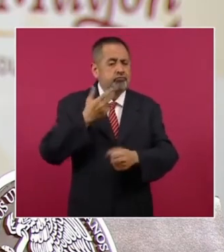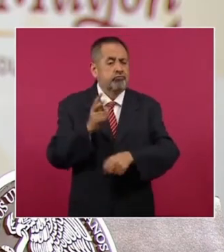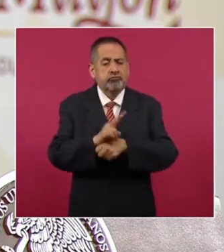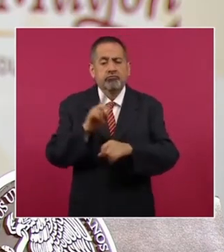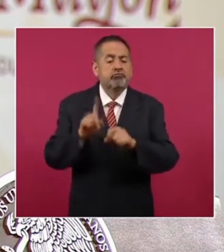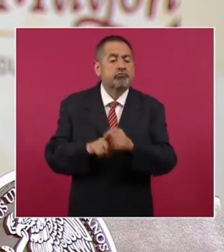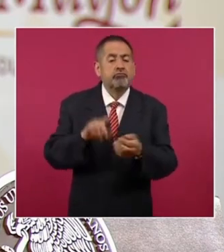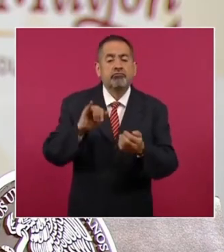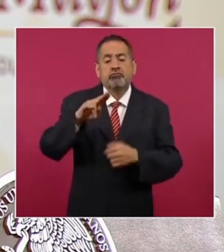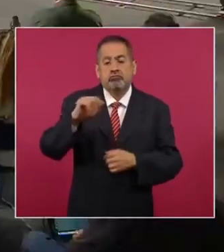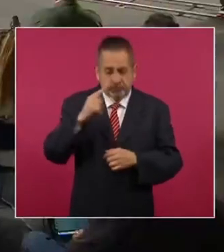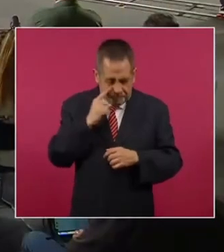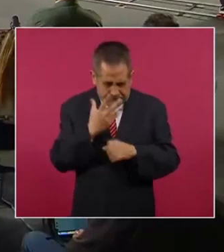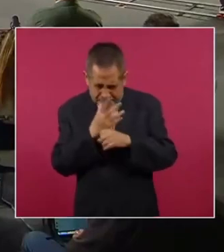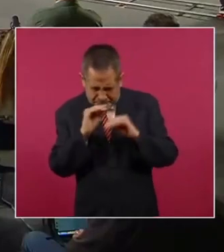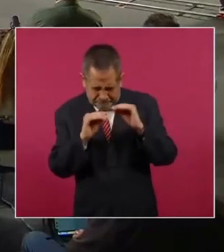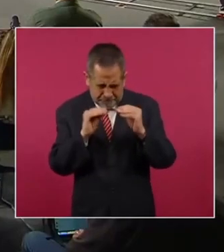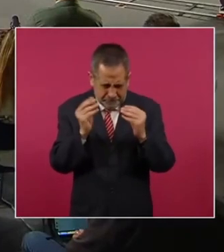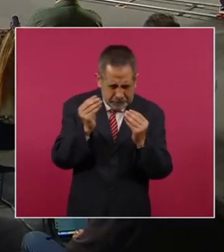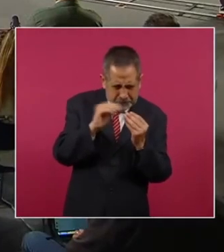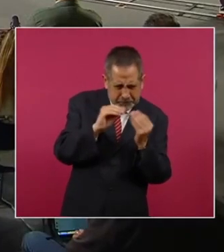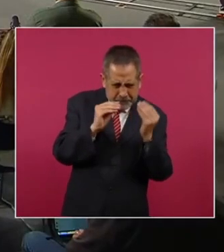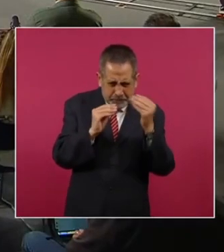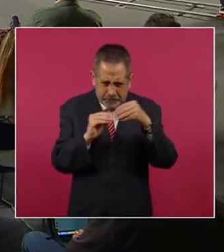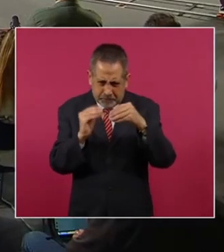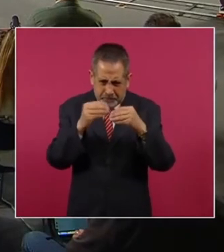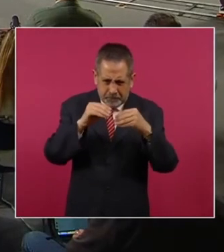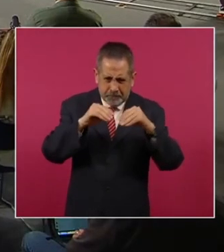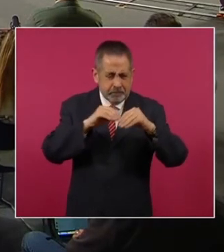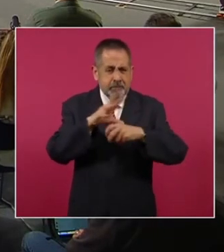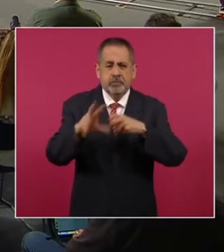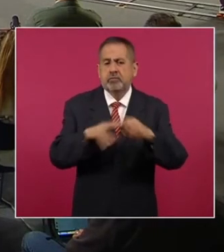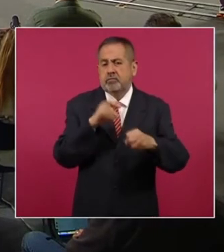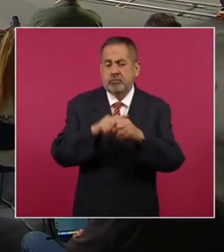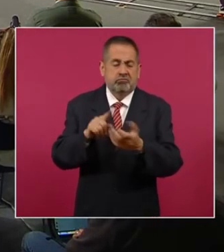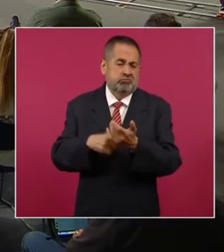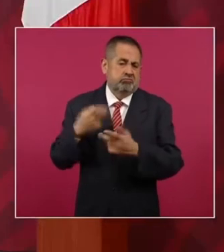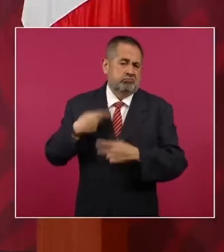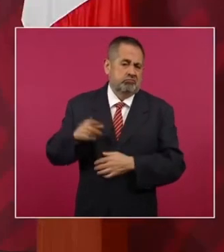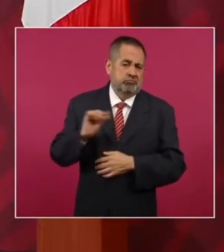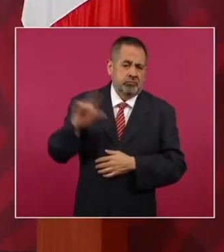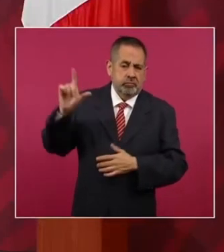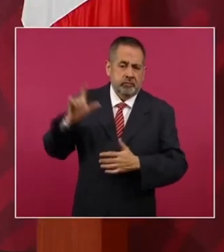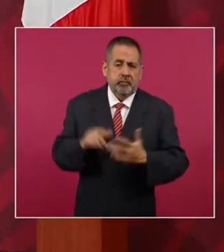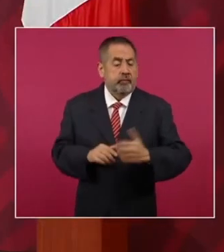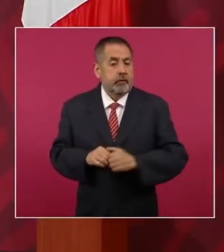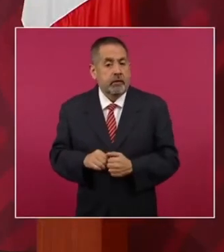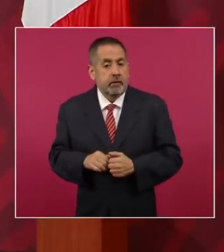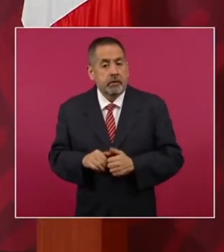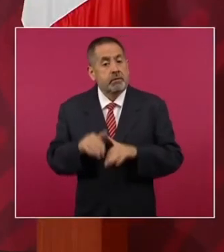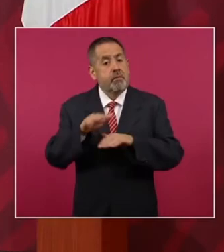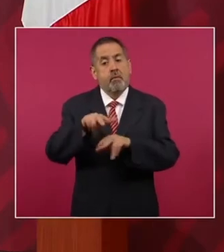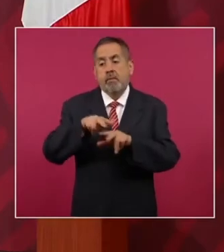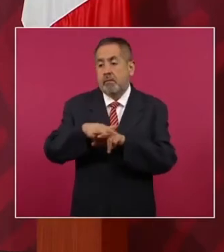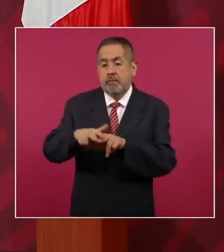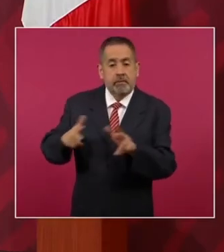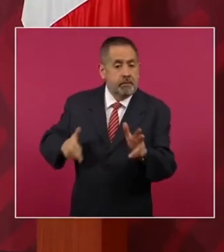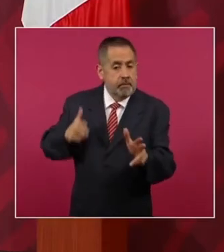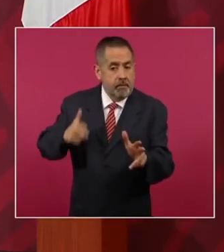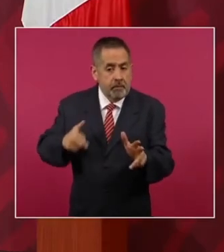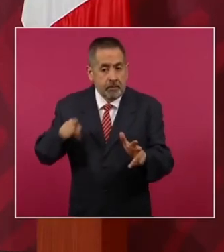estudiados y restaurados por especialistas del proyecto. En el proyecto del Tren Maya, por